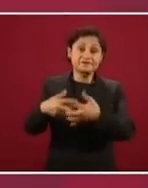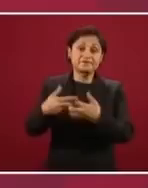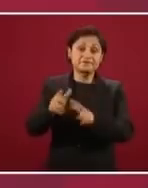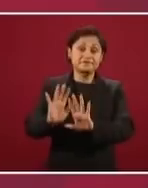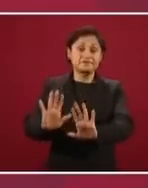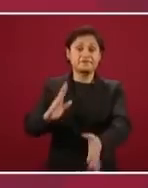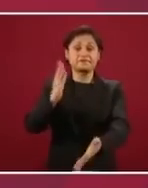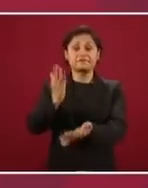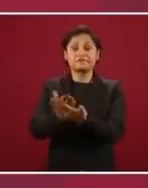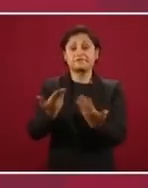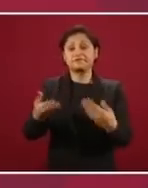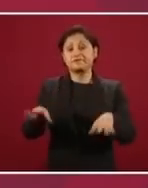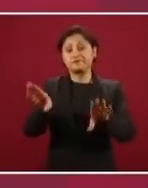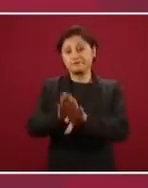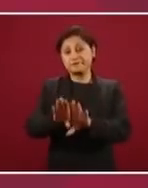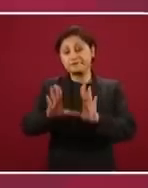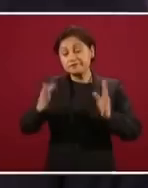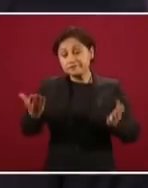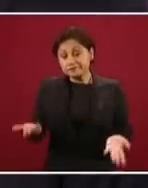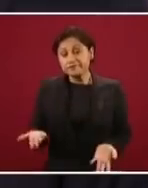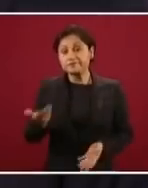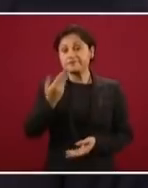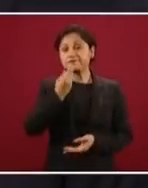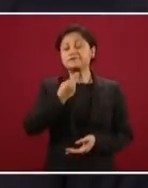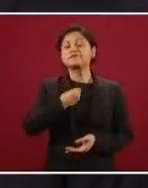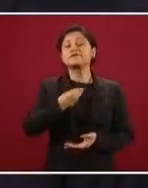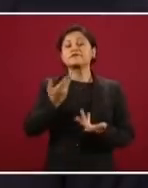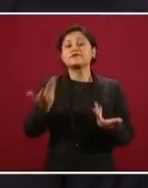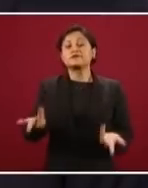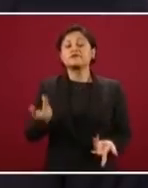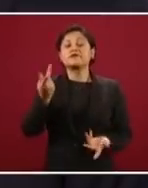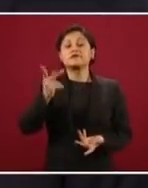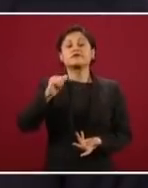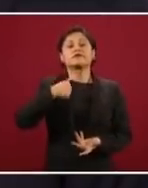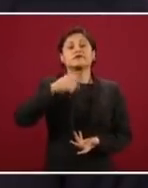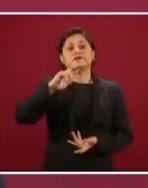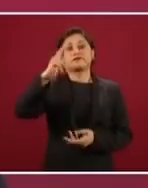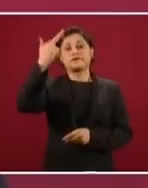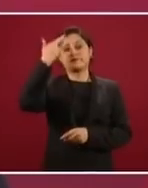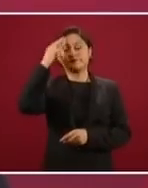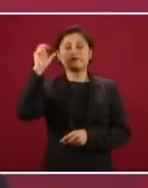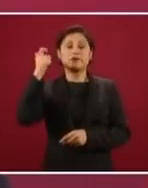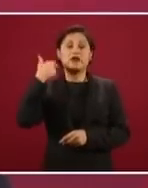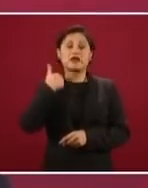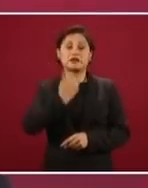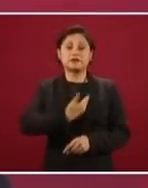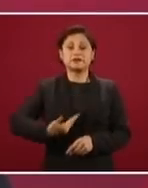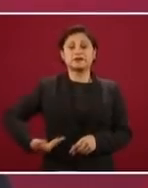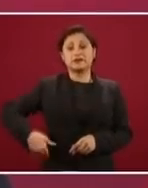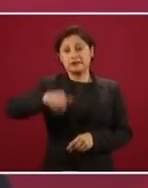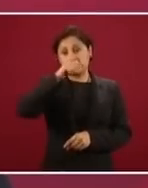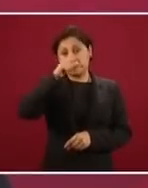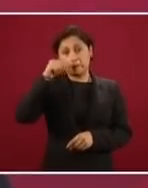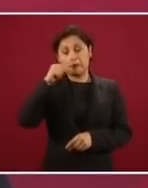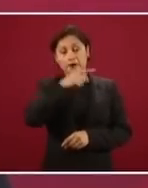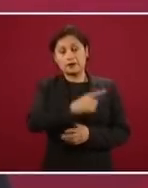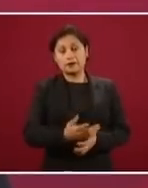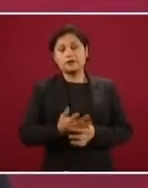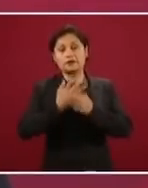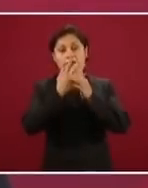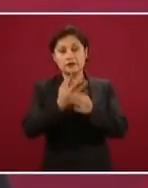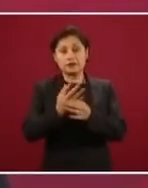como si el presidente juárez nada por la fuerza todo por la razón del